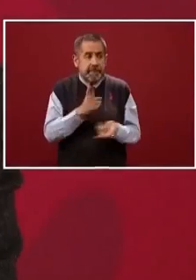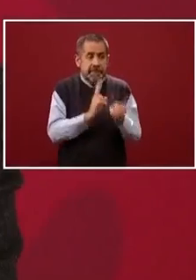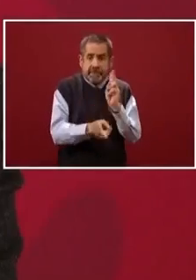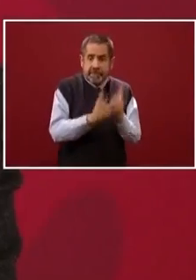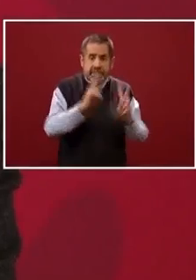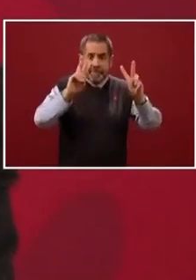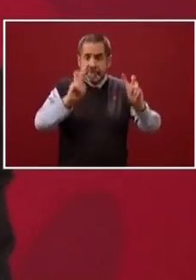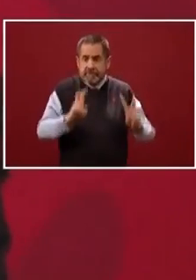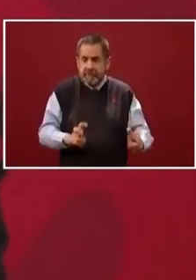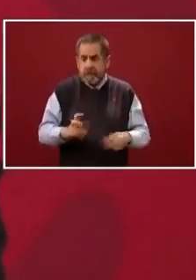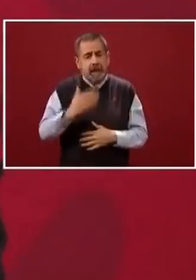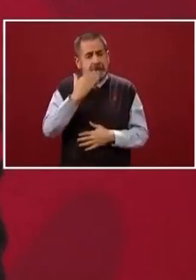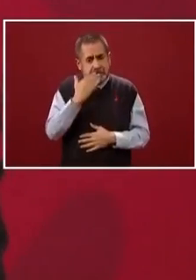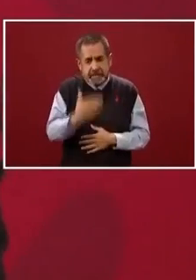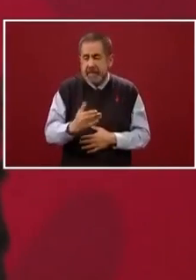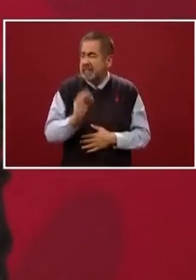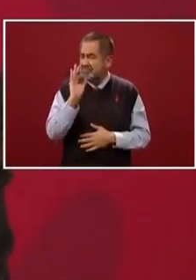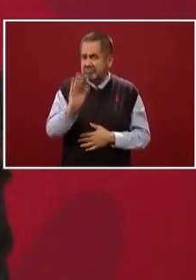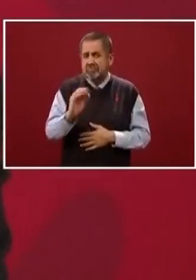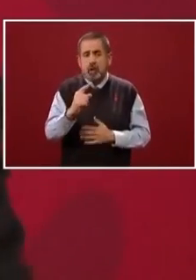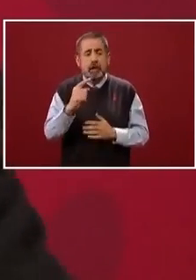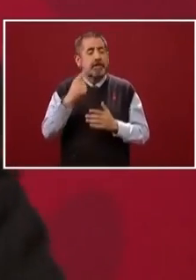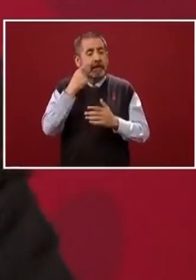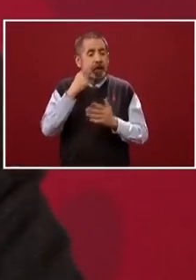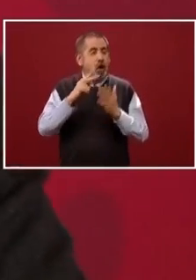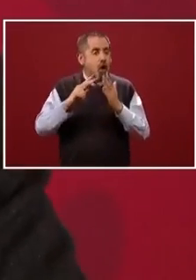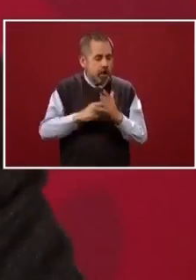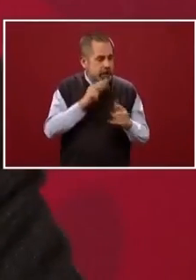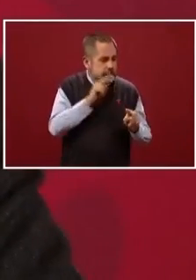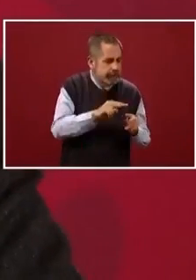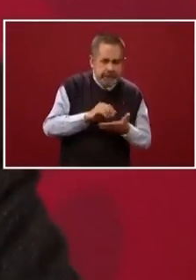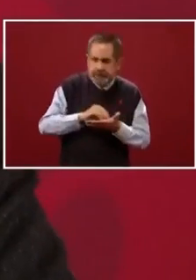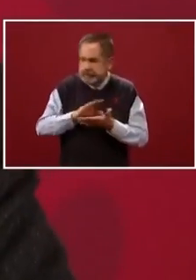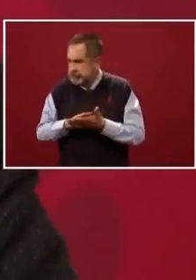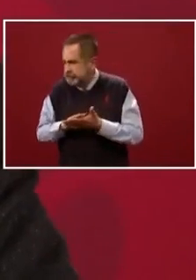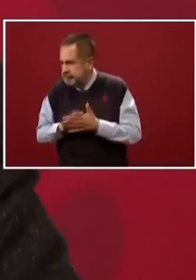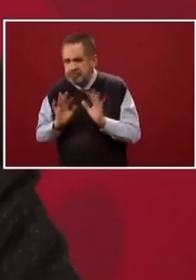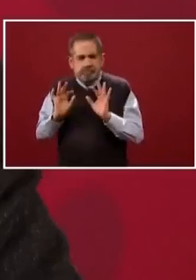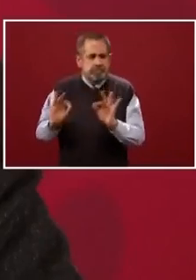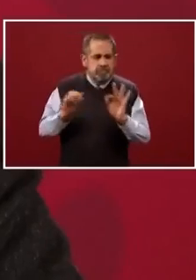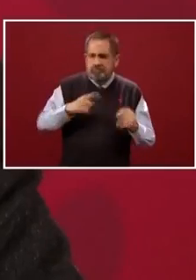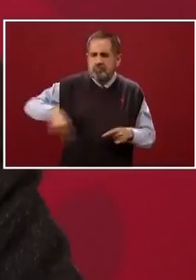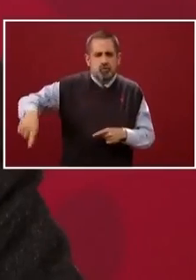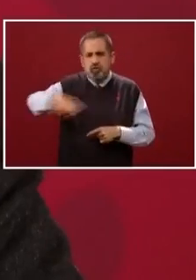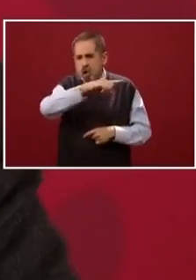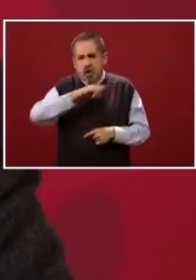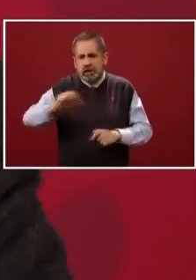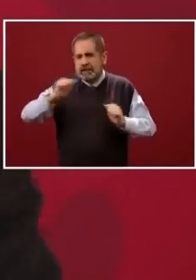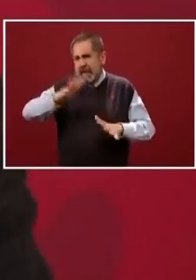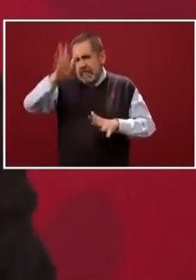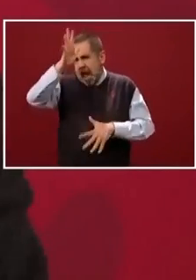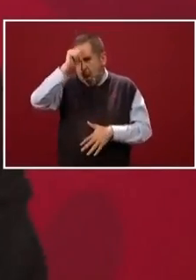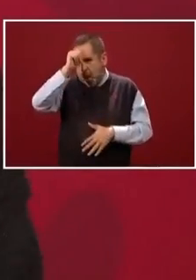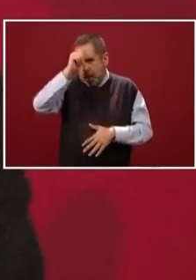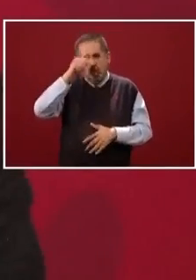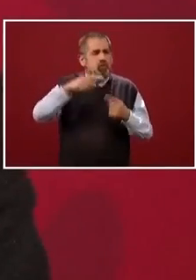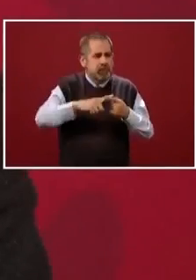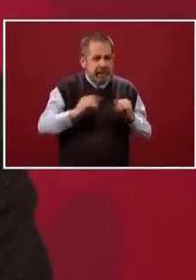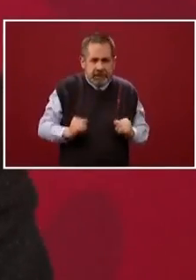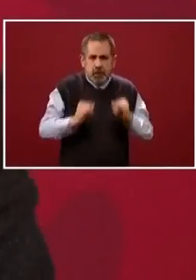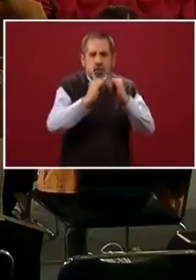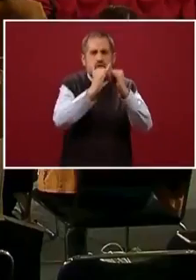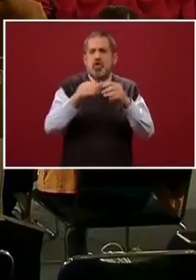permitió, acaso una vez más, corroborar que existe consenso entre